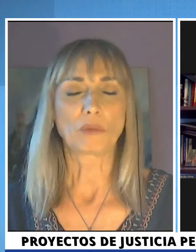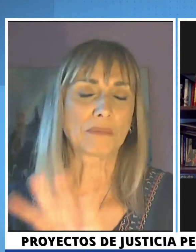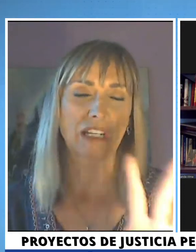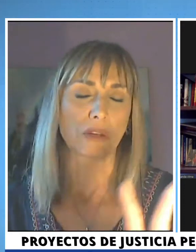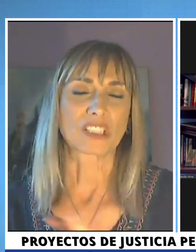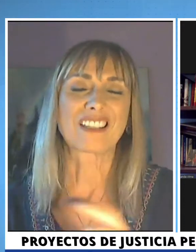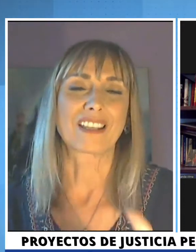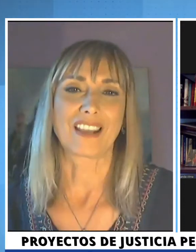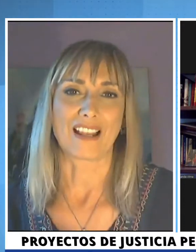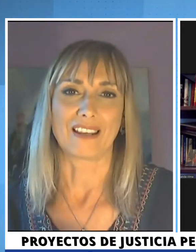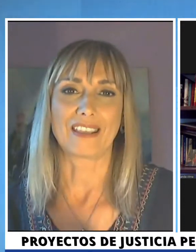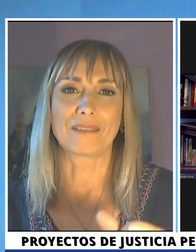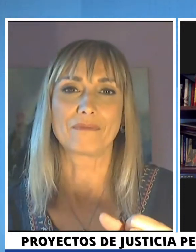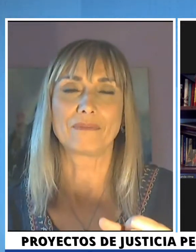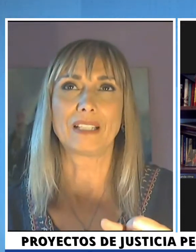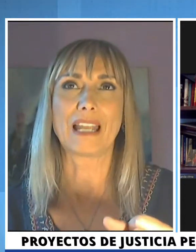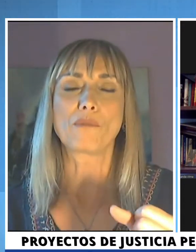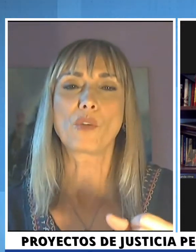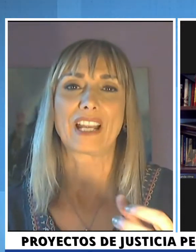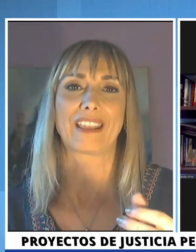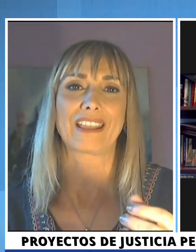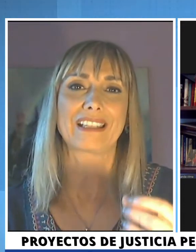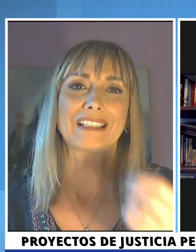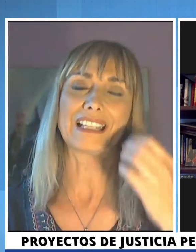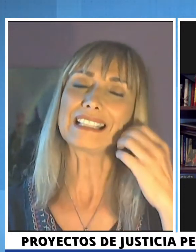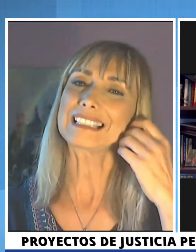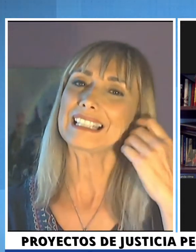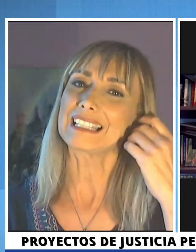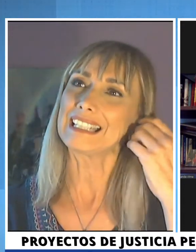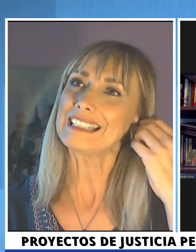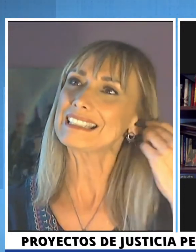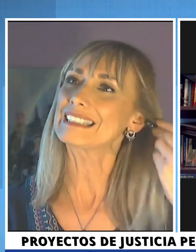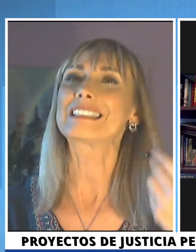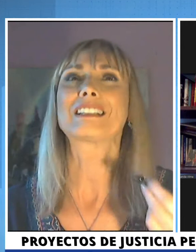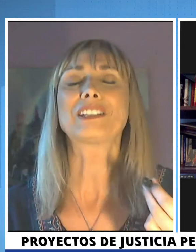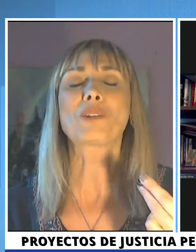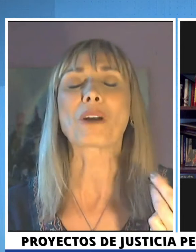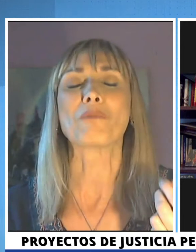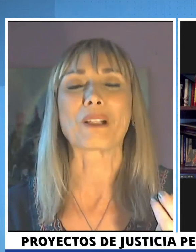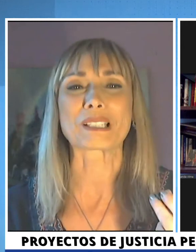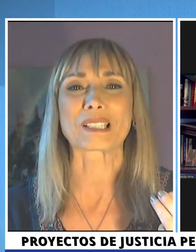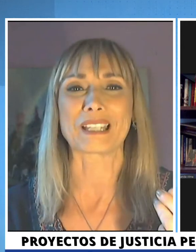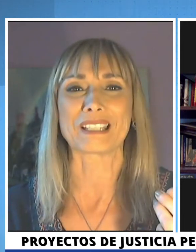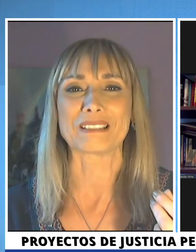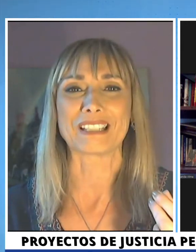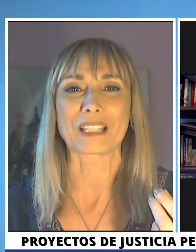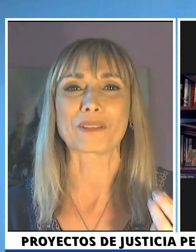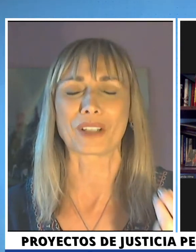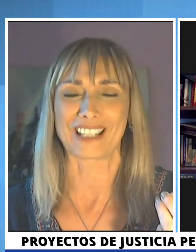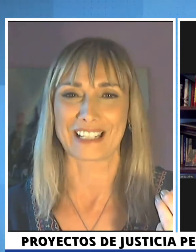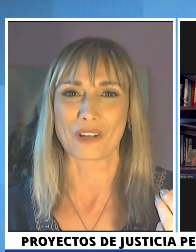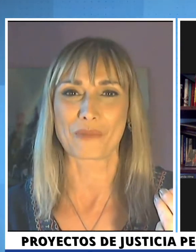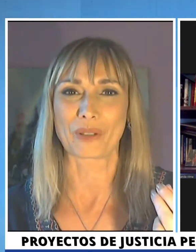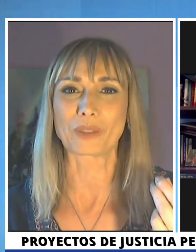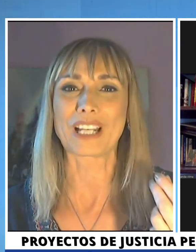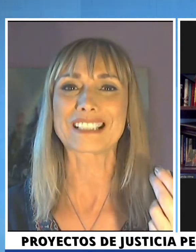Pregunta para las dos en general. La mujer, ¿le es todo más complicado a veces en